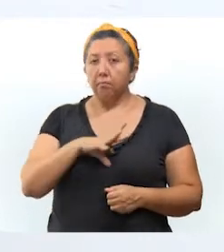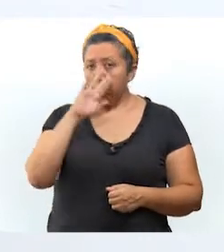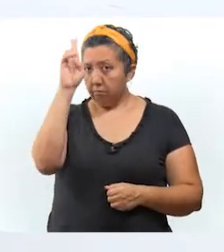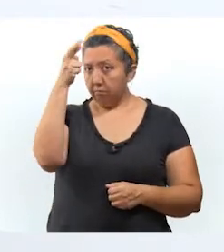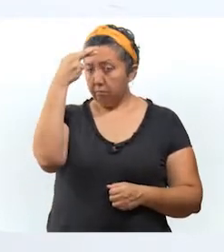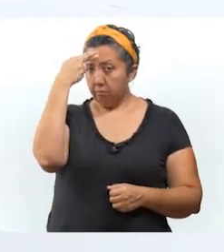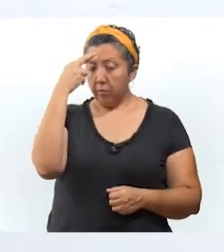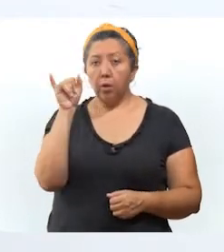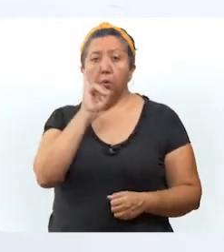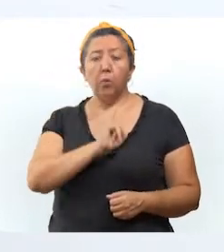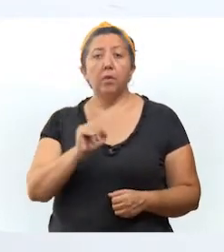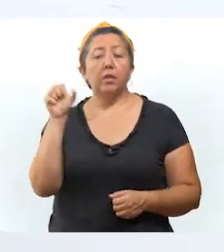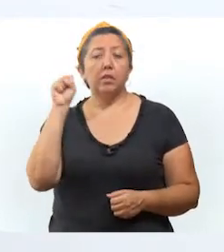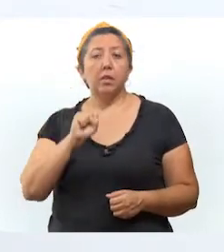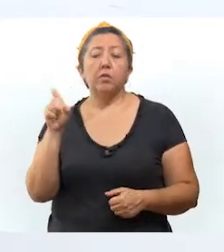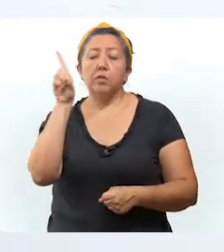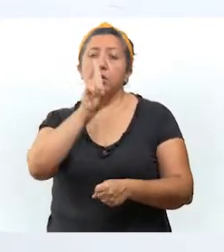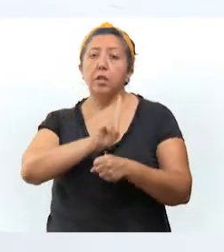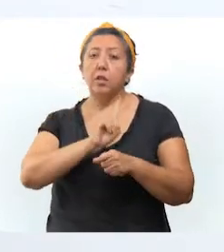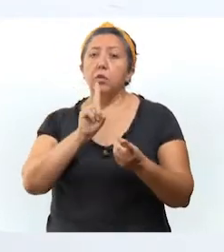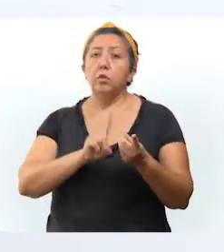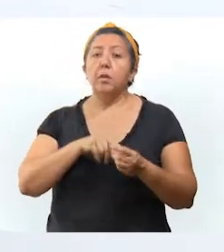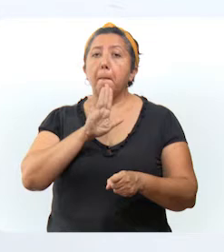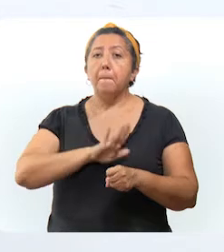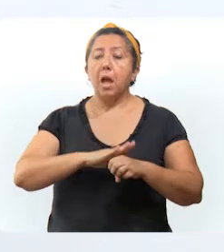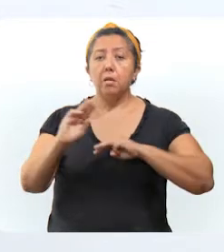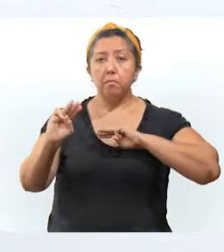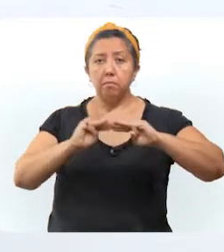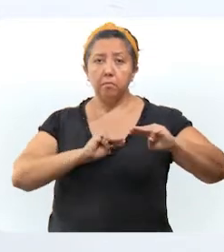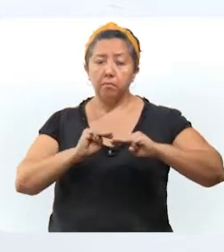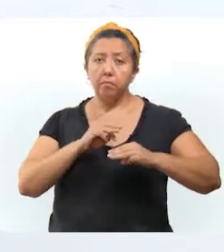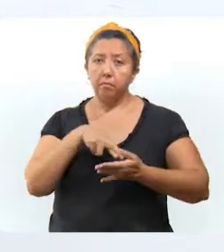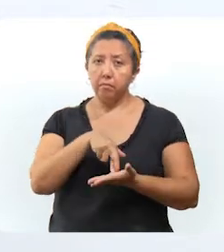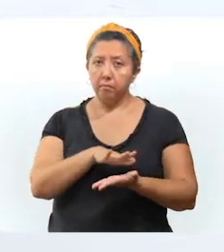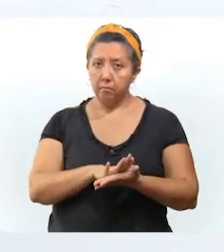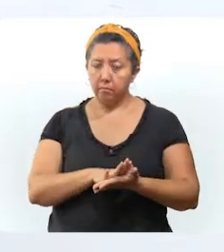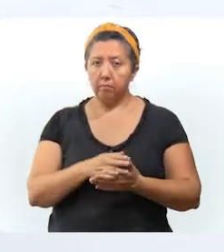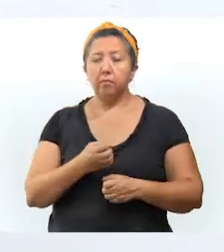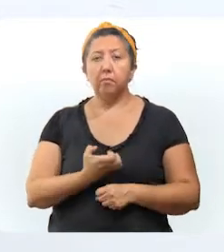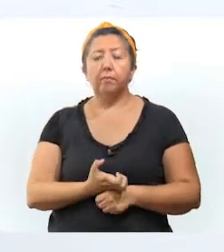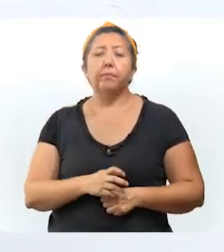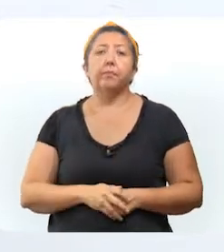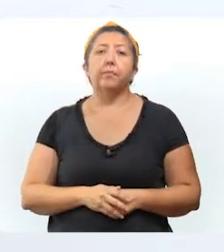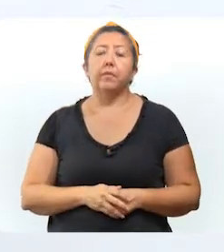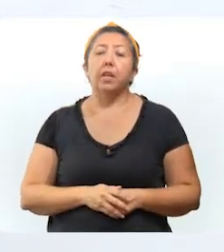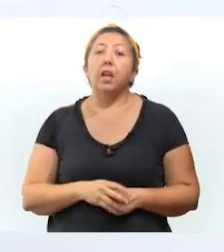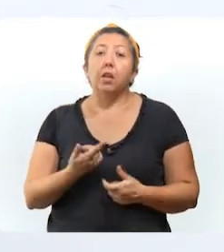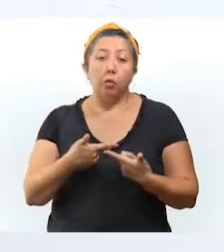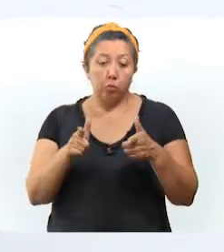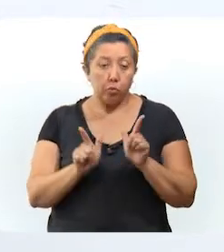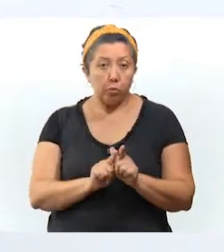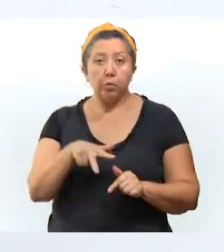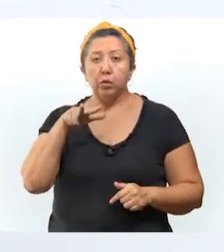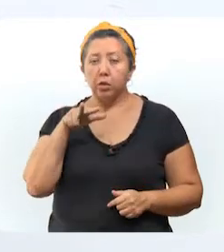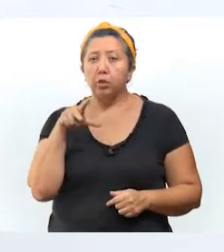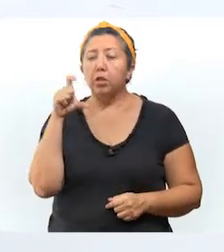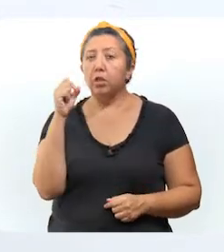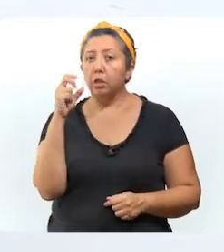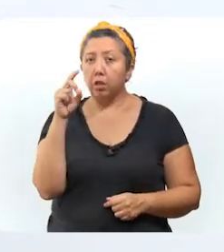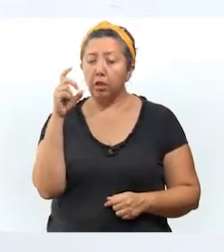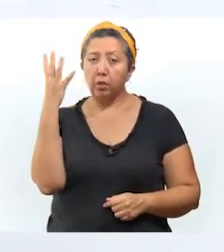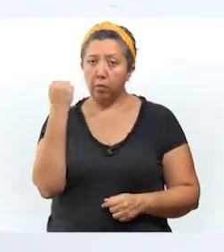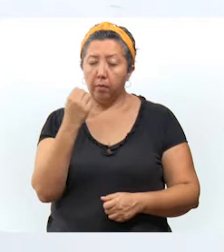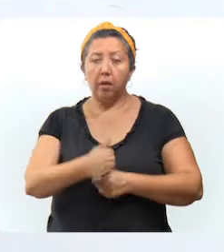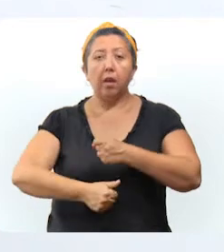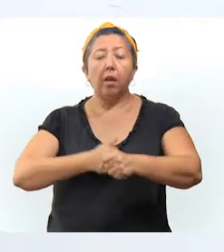recordar que de jueves a sábado son los días donde mayor movilidad se registra en el estado y que los grupos de 18 a 39